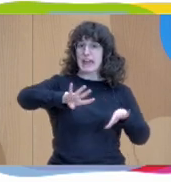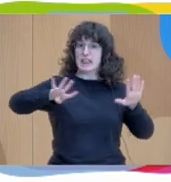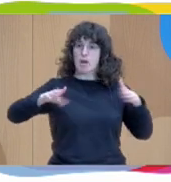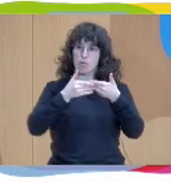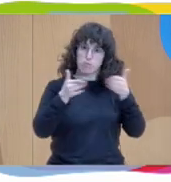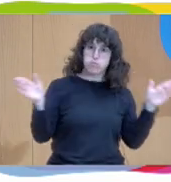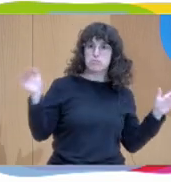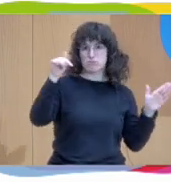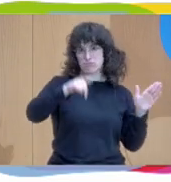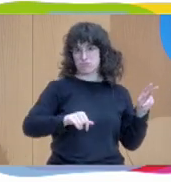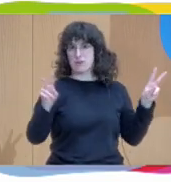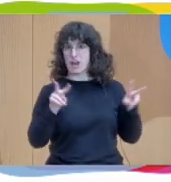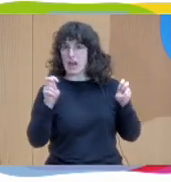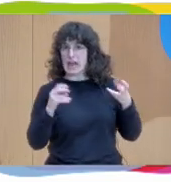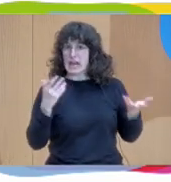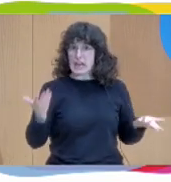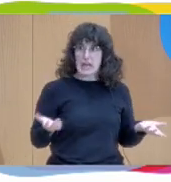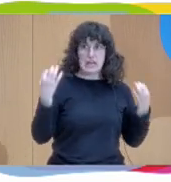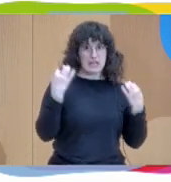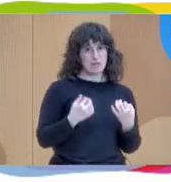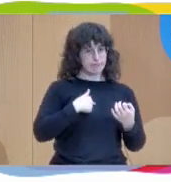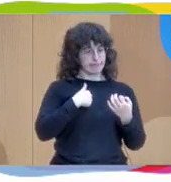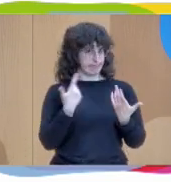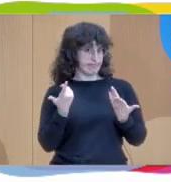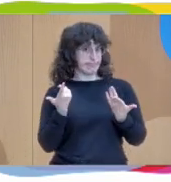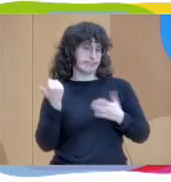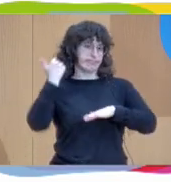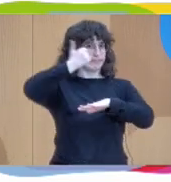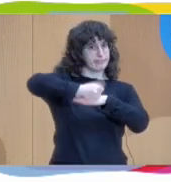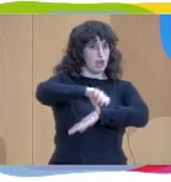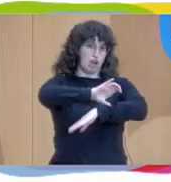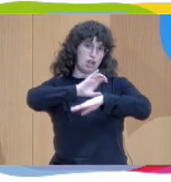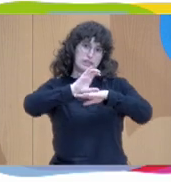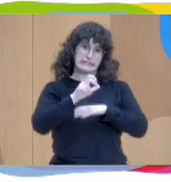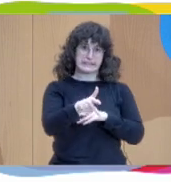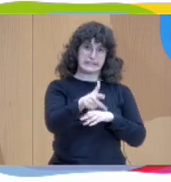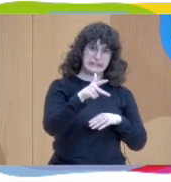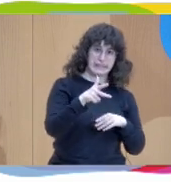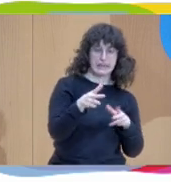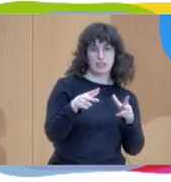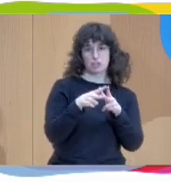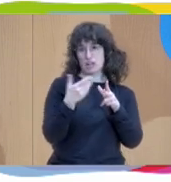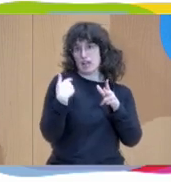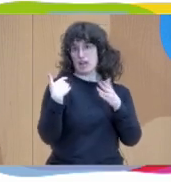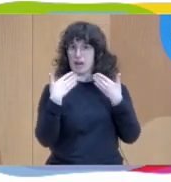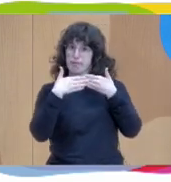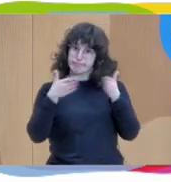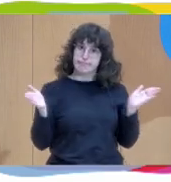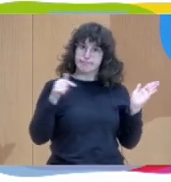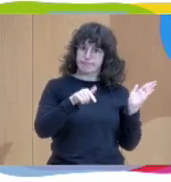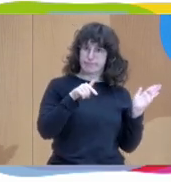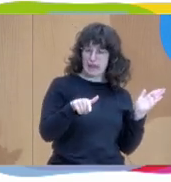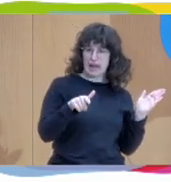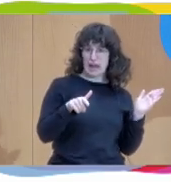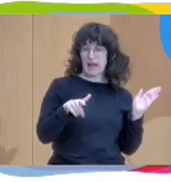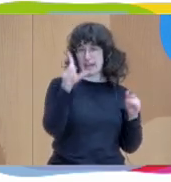más Acceder al cargo como consejera de derechos sociales iniciamos en el año